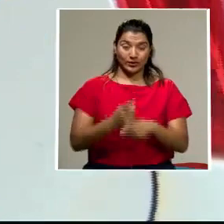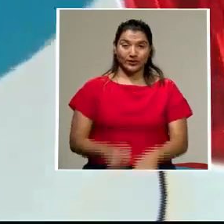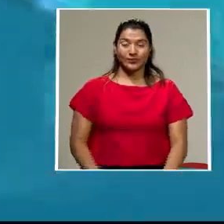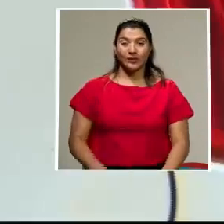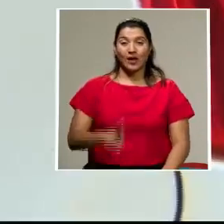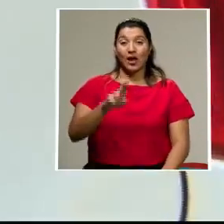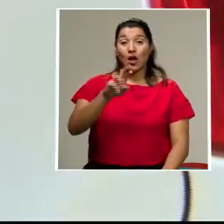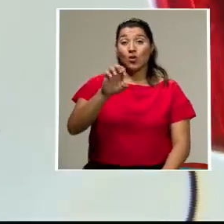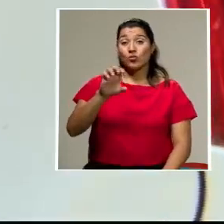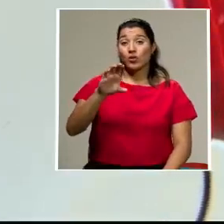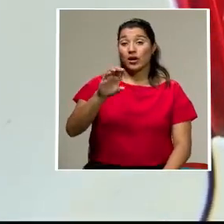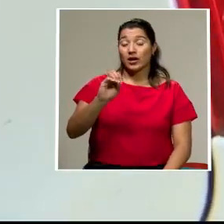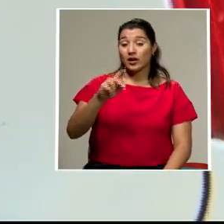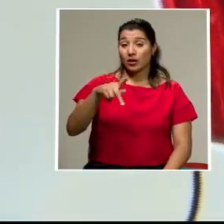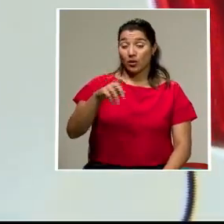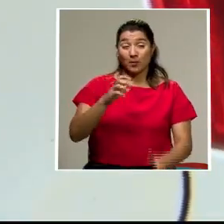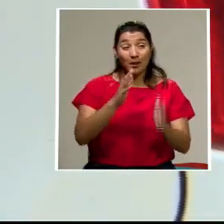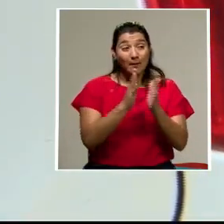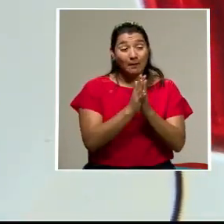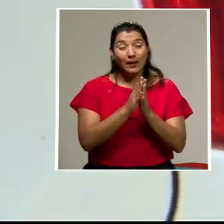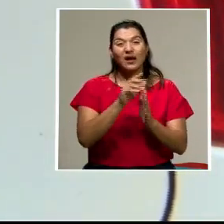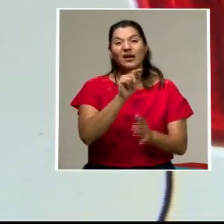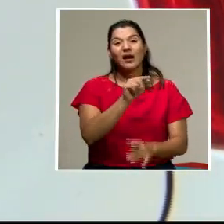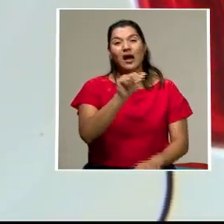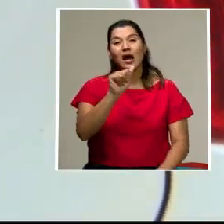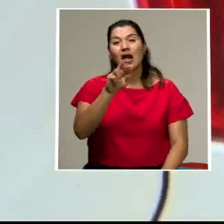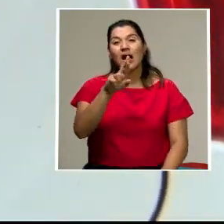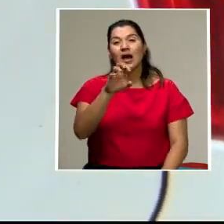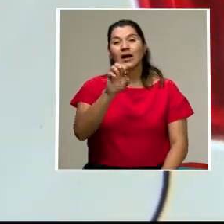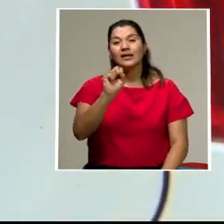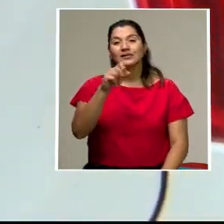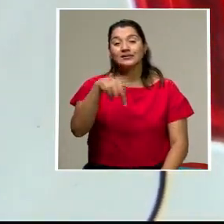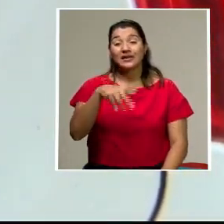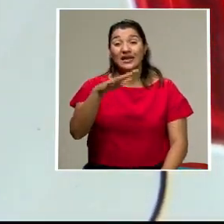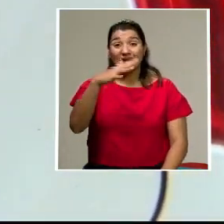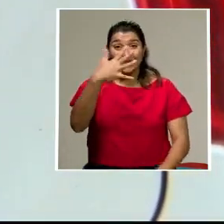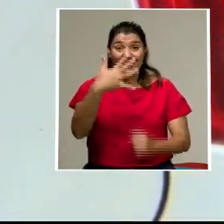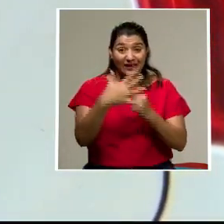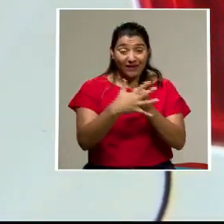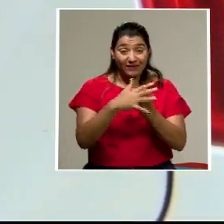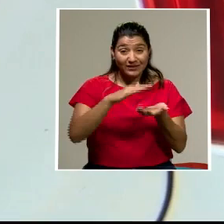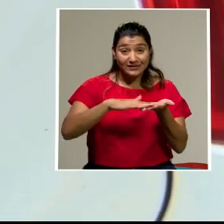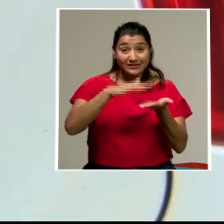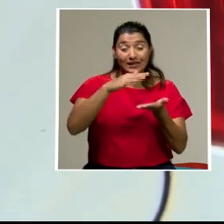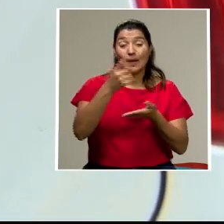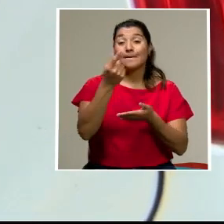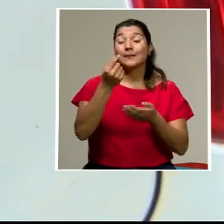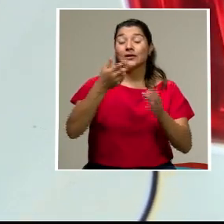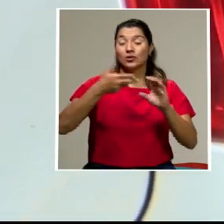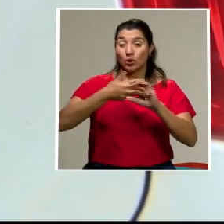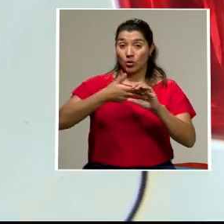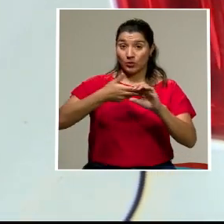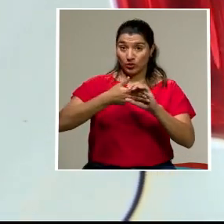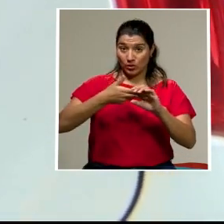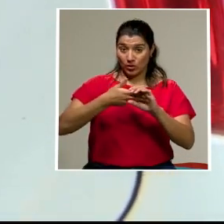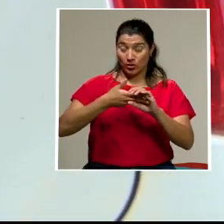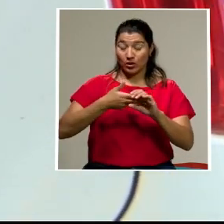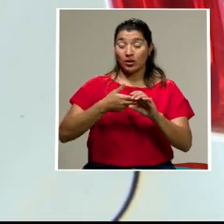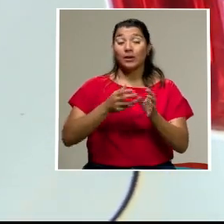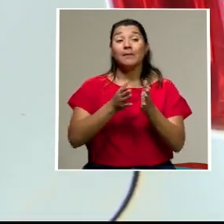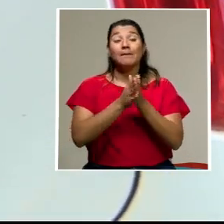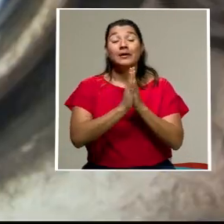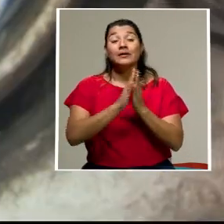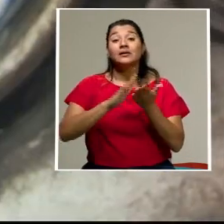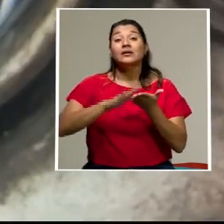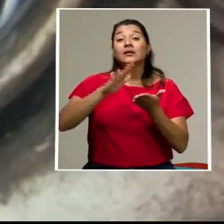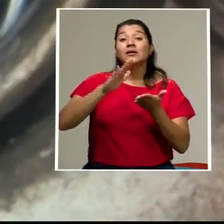Recope pidió a la Autoridad Reguladora de los Servicios Públicos su quinto aumento consecutivo en el precio de los combustibles. Se trata de un alza en el